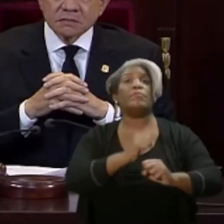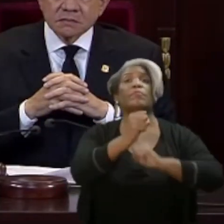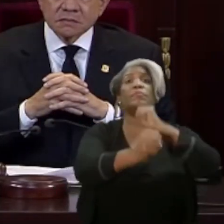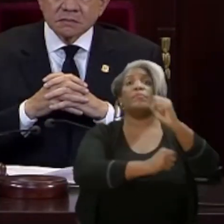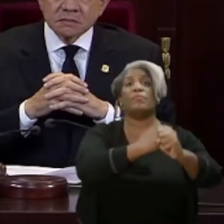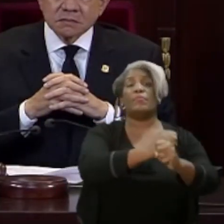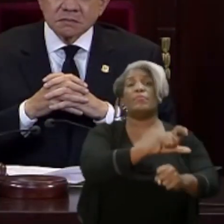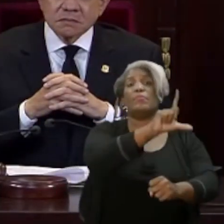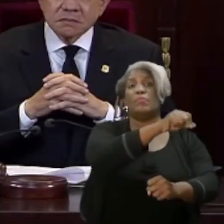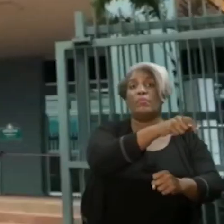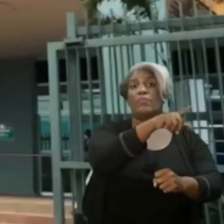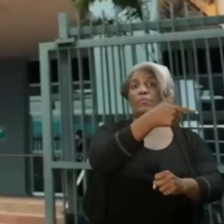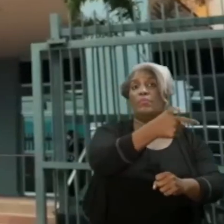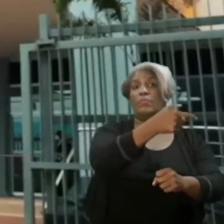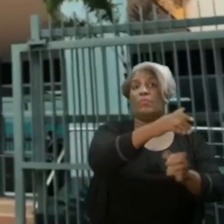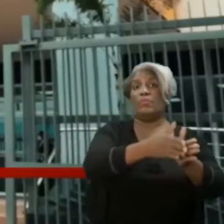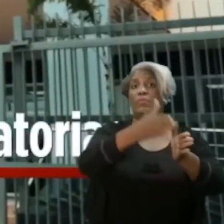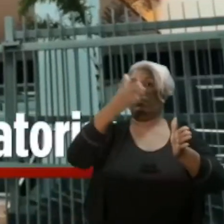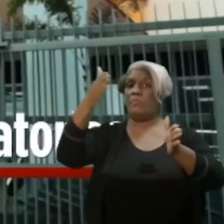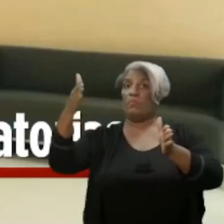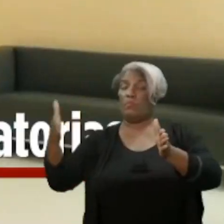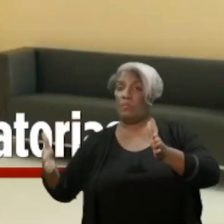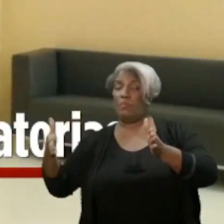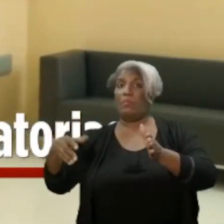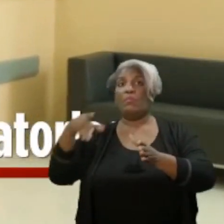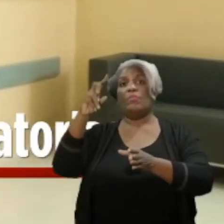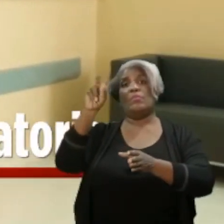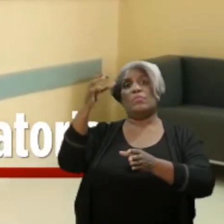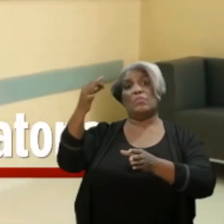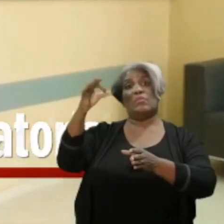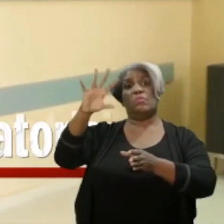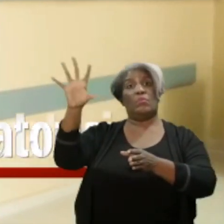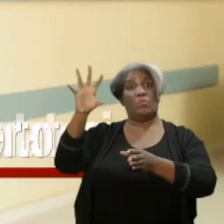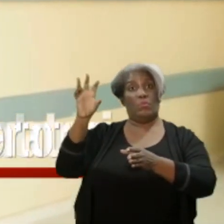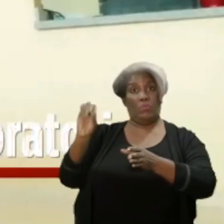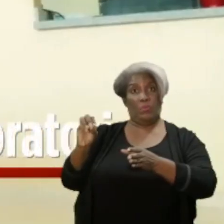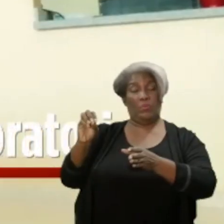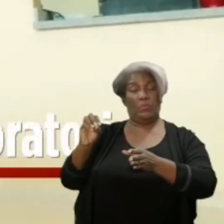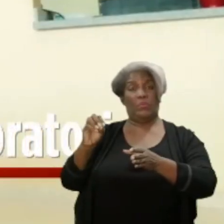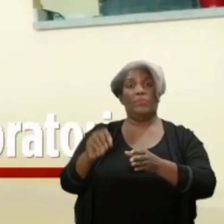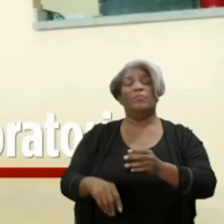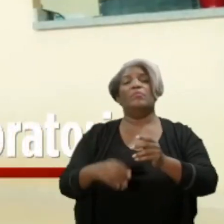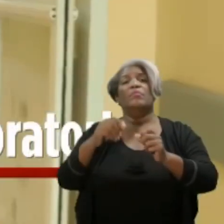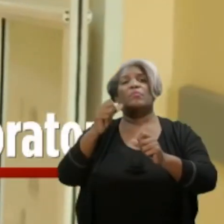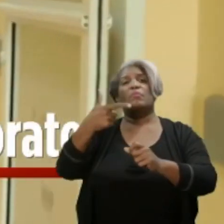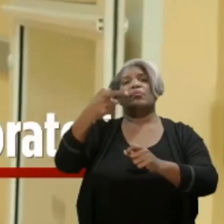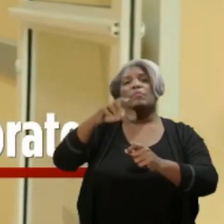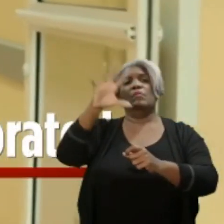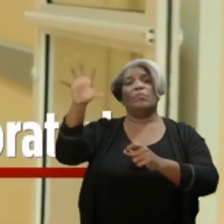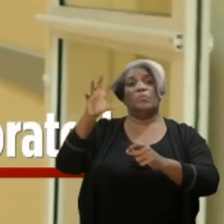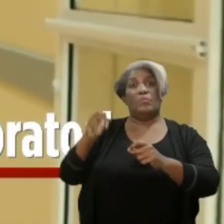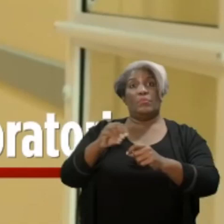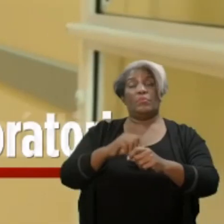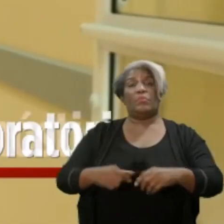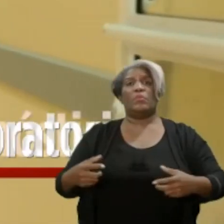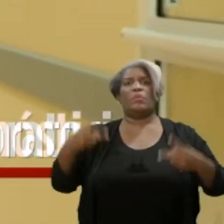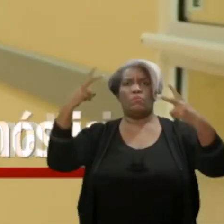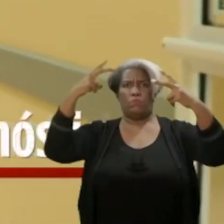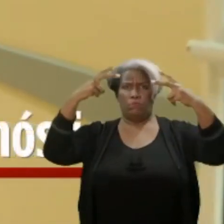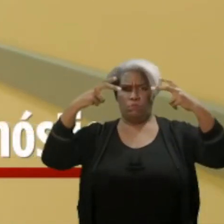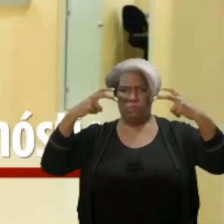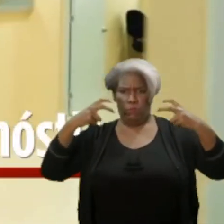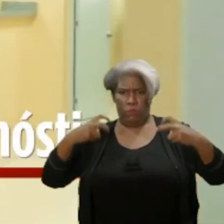un 19% en consultas ambulatorias, 19% en pruebas de laboratorio, 21% en imágenes